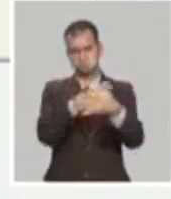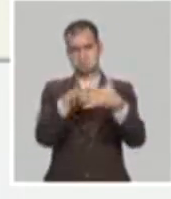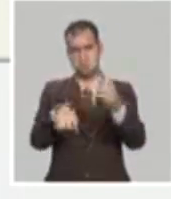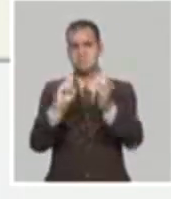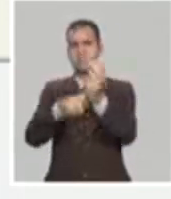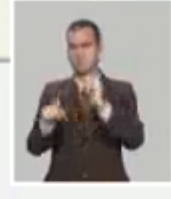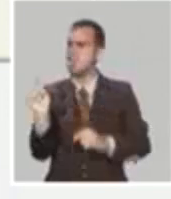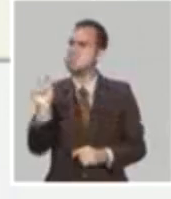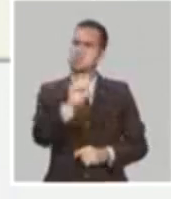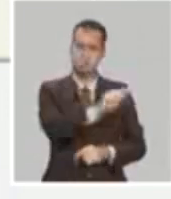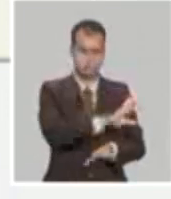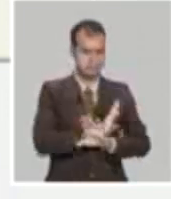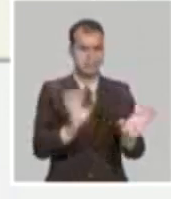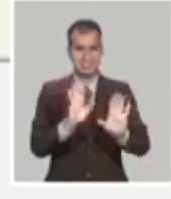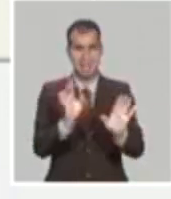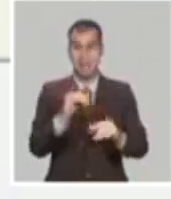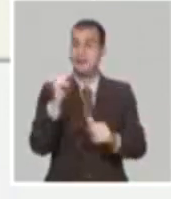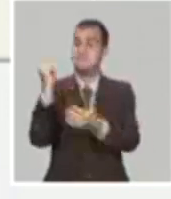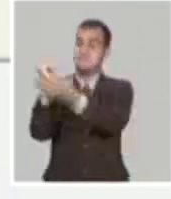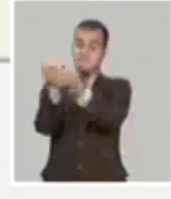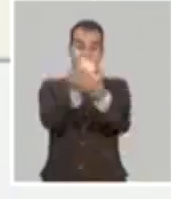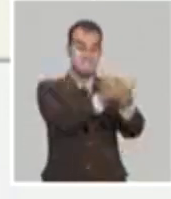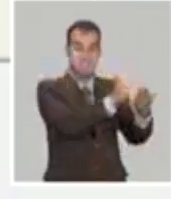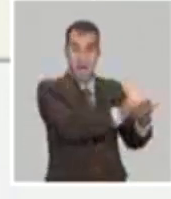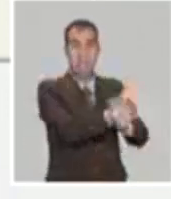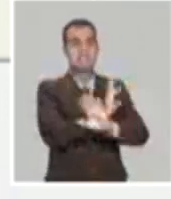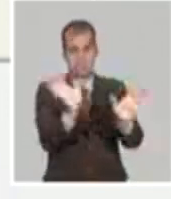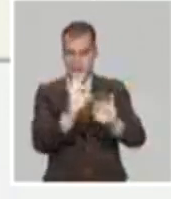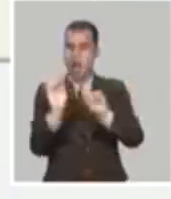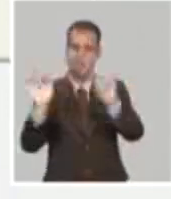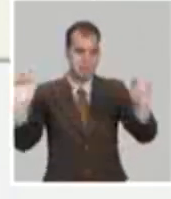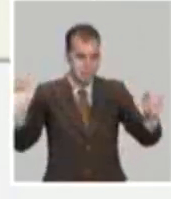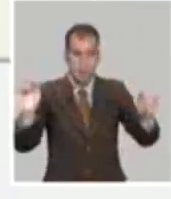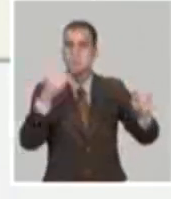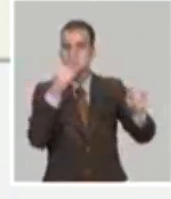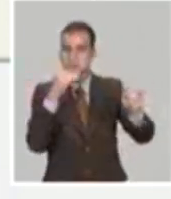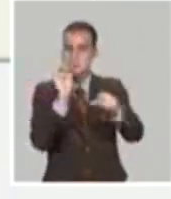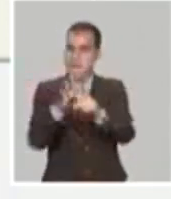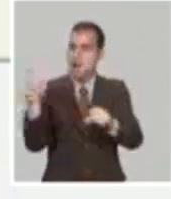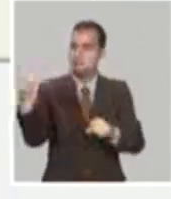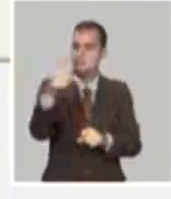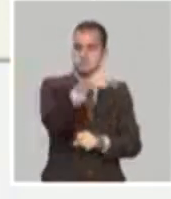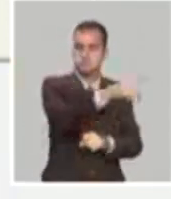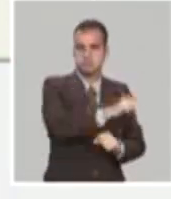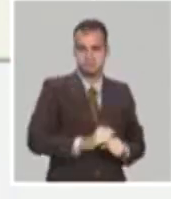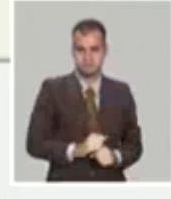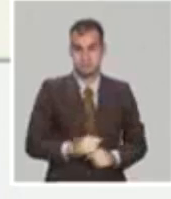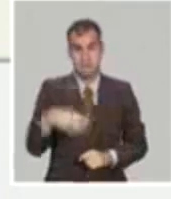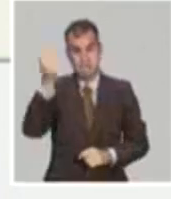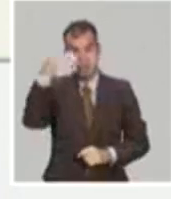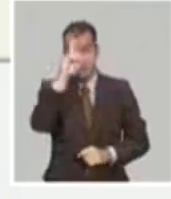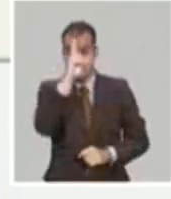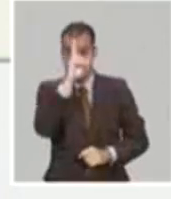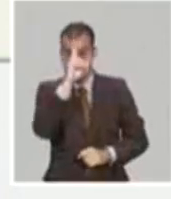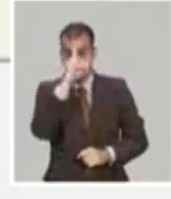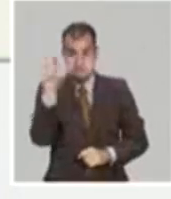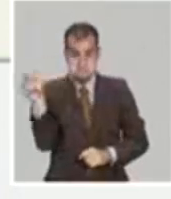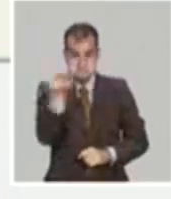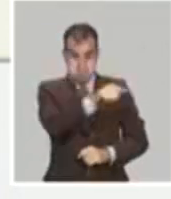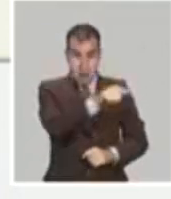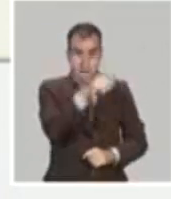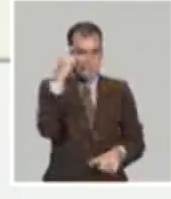personal, se está trabajando los vacunatorios para poder hacerlo y que nos quede esa fuerza que está de frente, directo al enfrentamiento